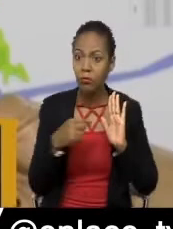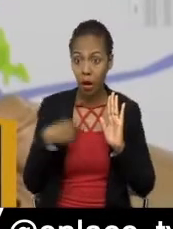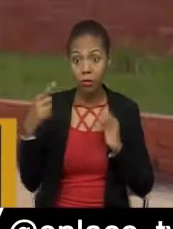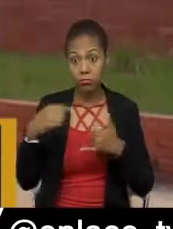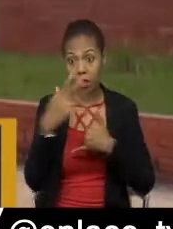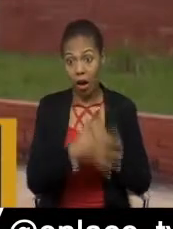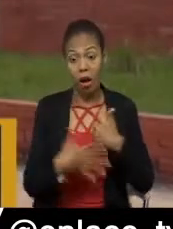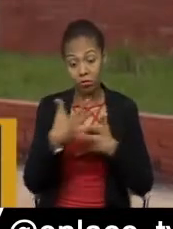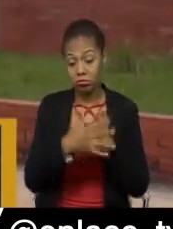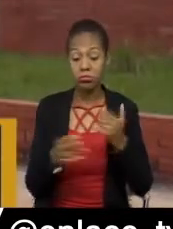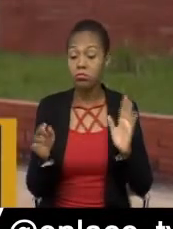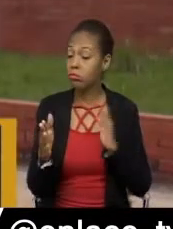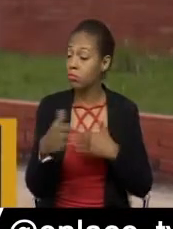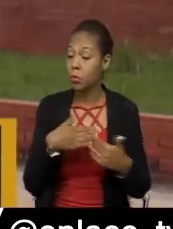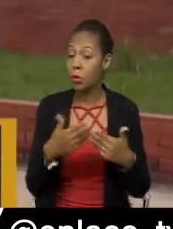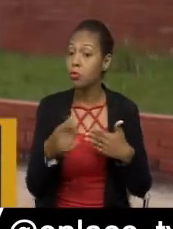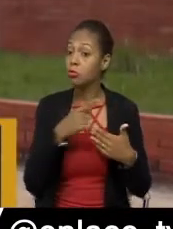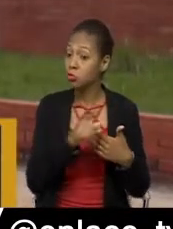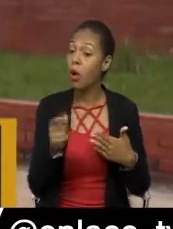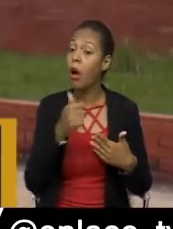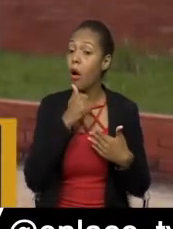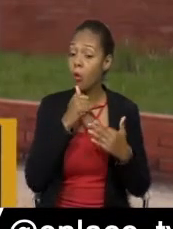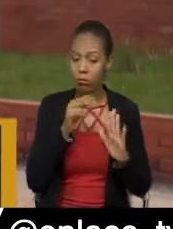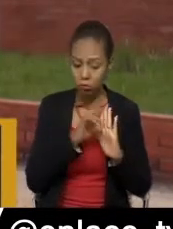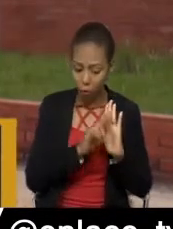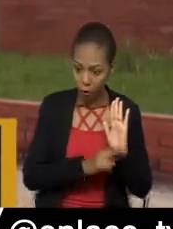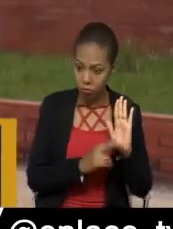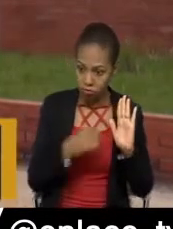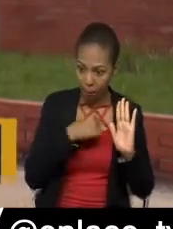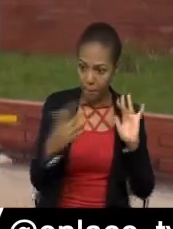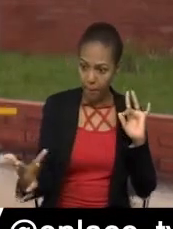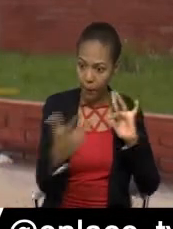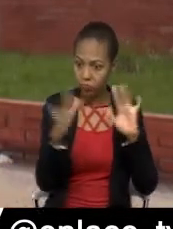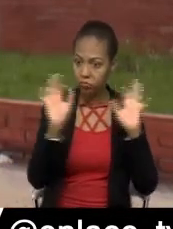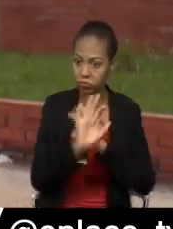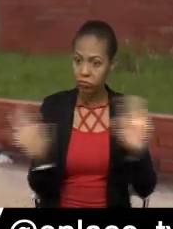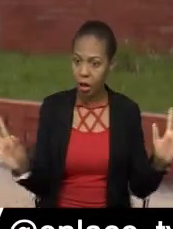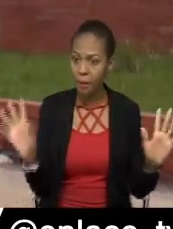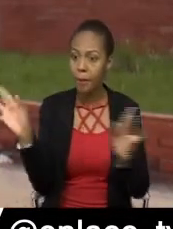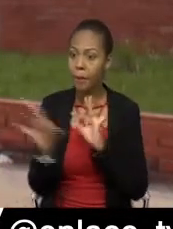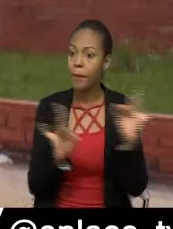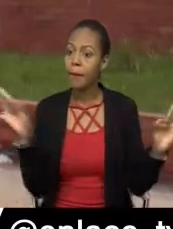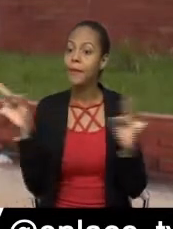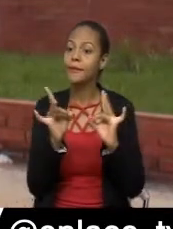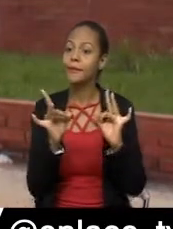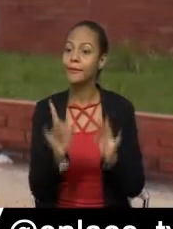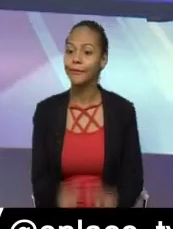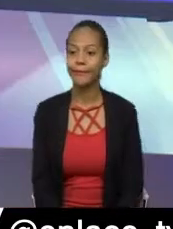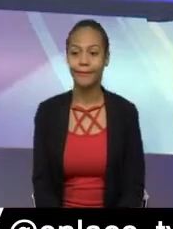calidad del agua. De acuerdo con el funcionario, los exámenes realizados al agua están a cargo de entidades externas al acueducto local.